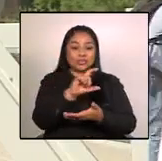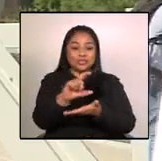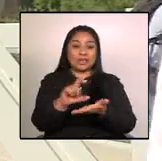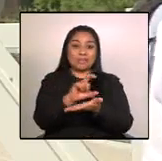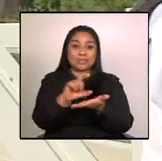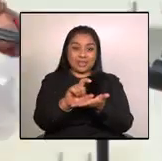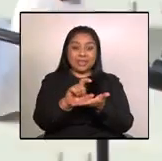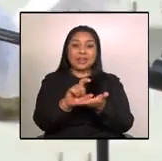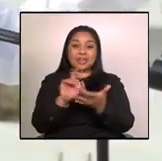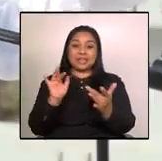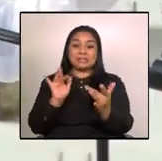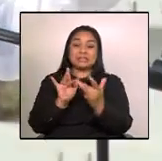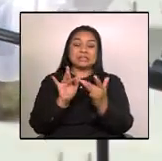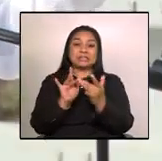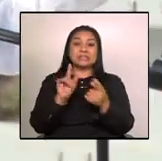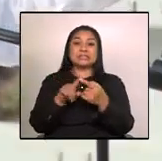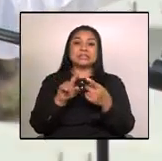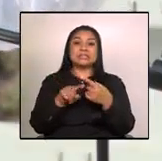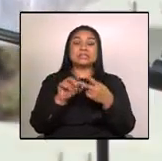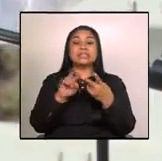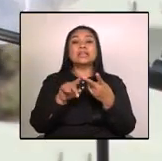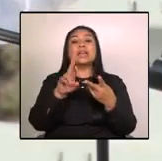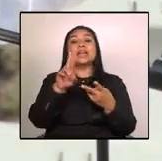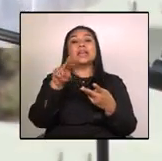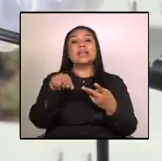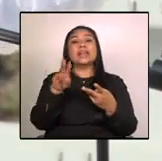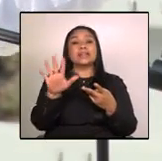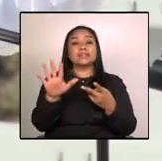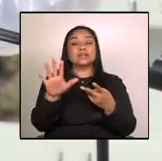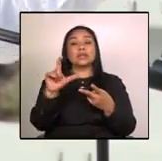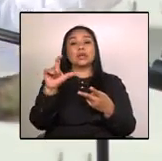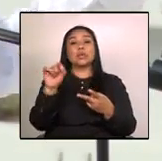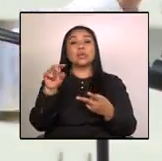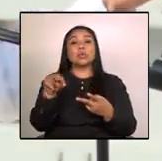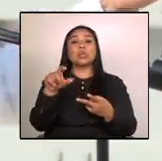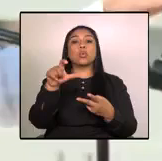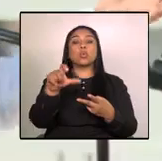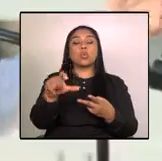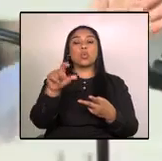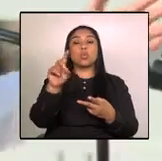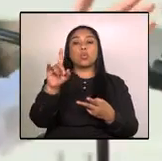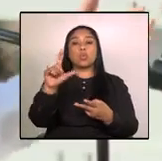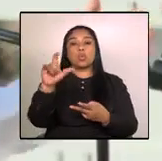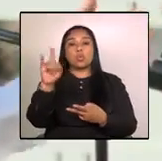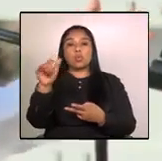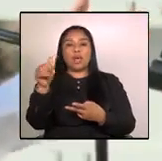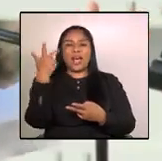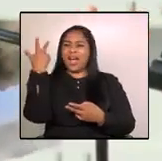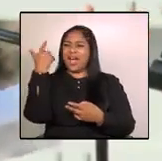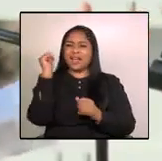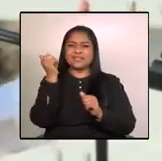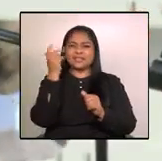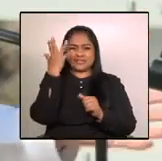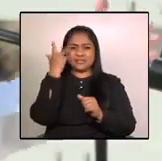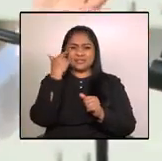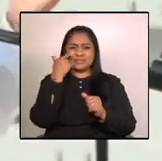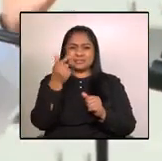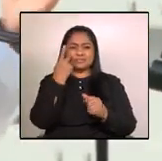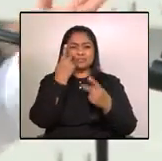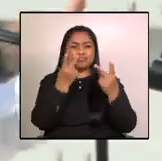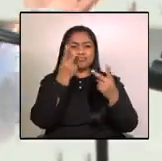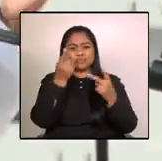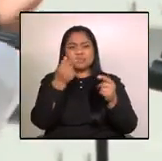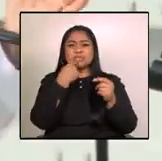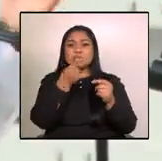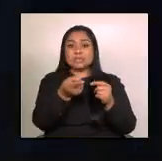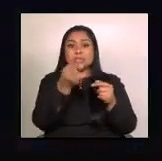capital. El puente de la RN5, como es Concuá, que a la señora ministra nos visitó hace 15 días y pudo